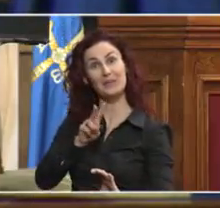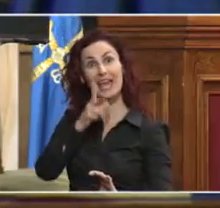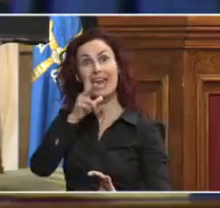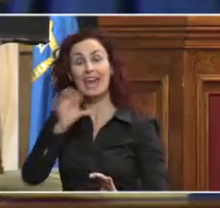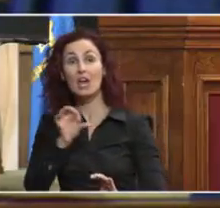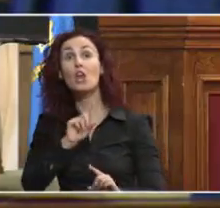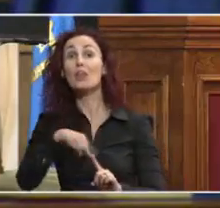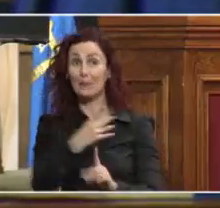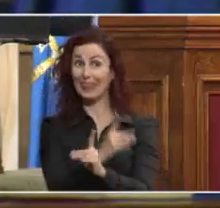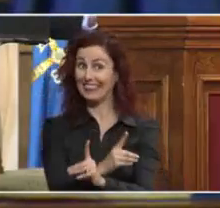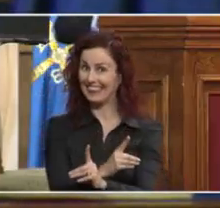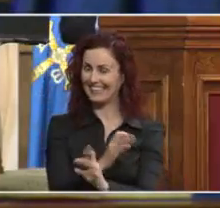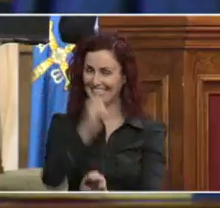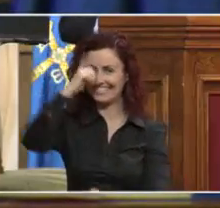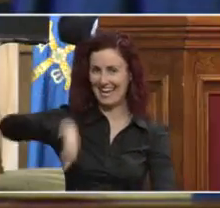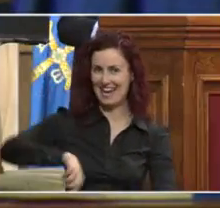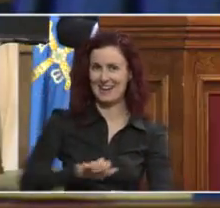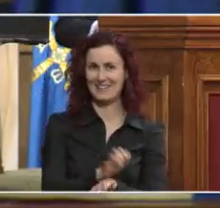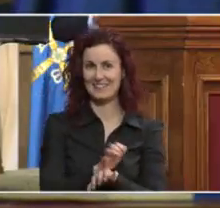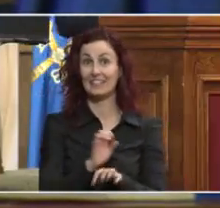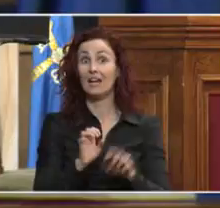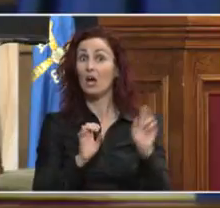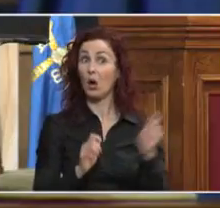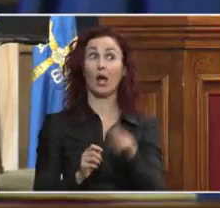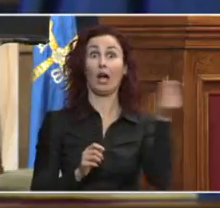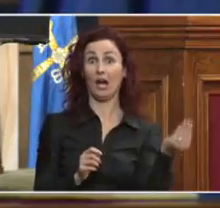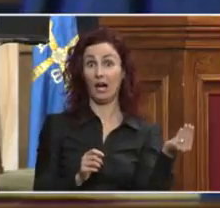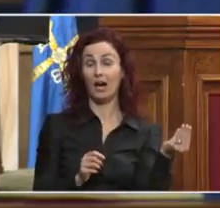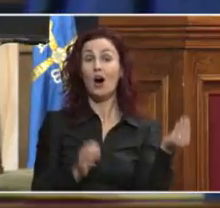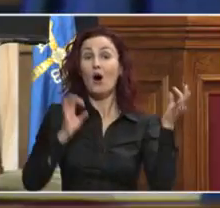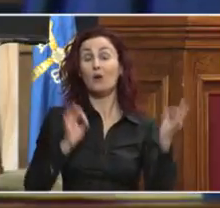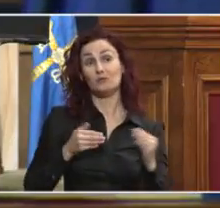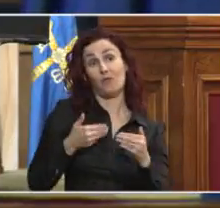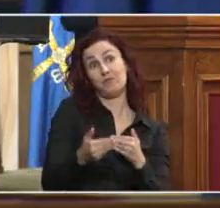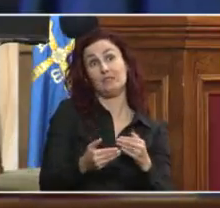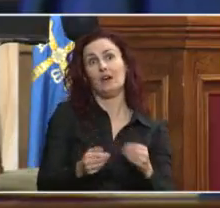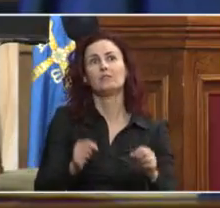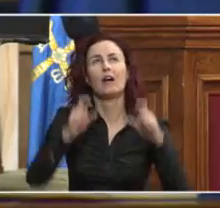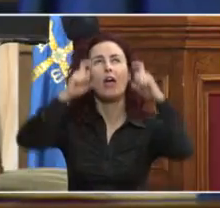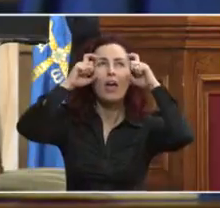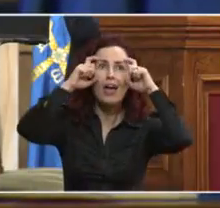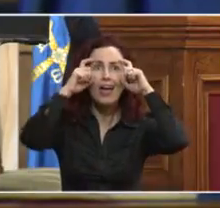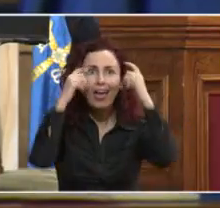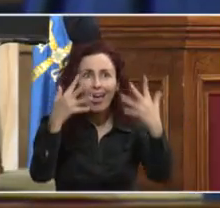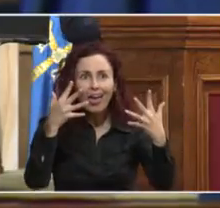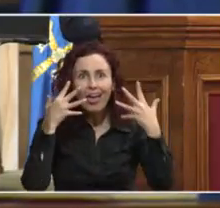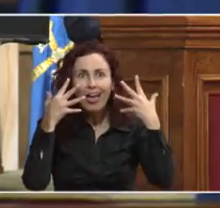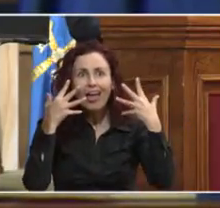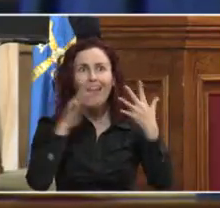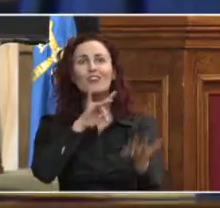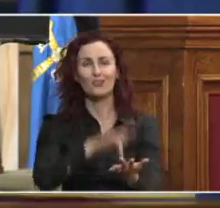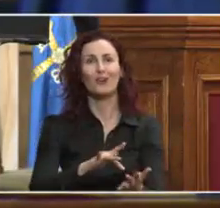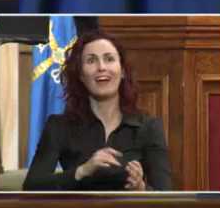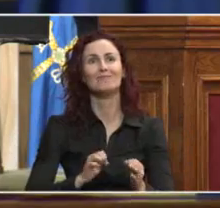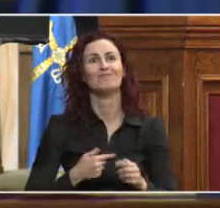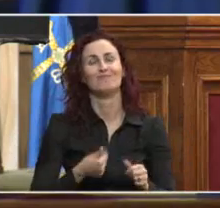el DVD después, y compraré el Blu-ray en 3D en cuanto salga.